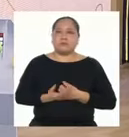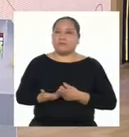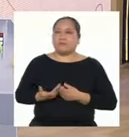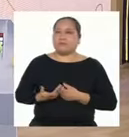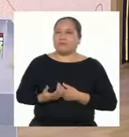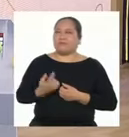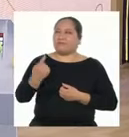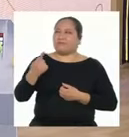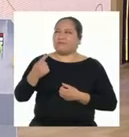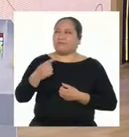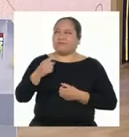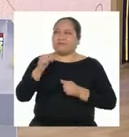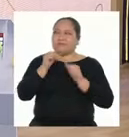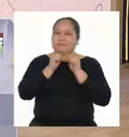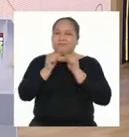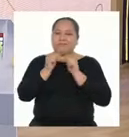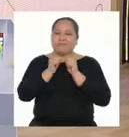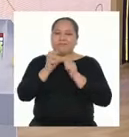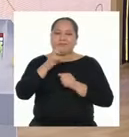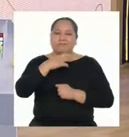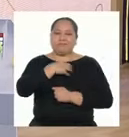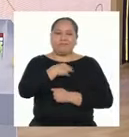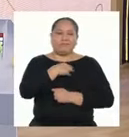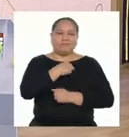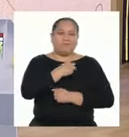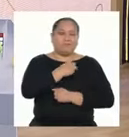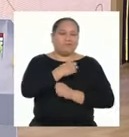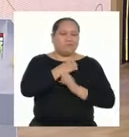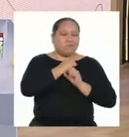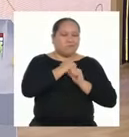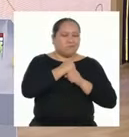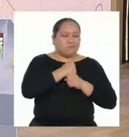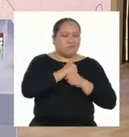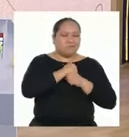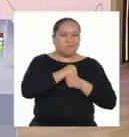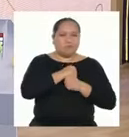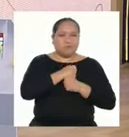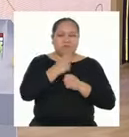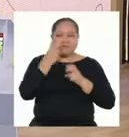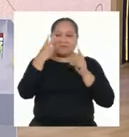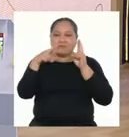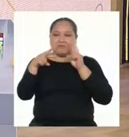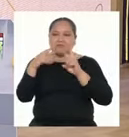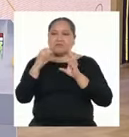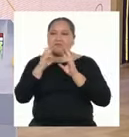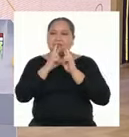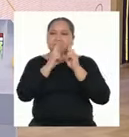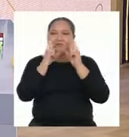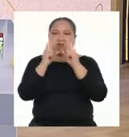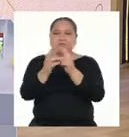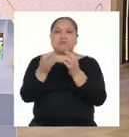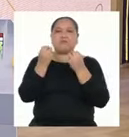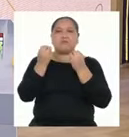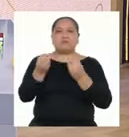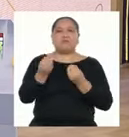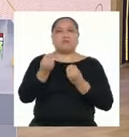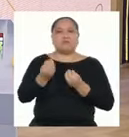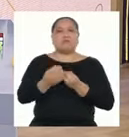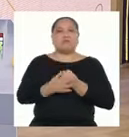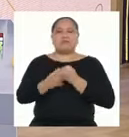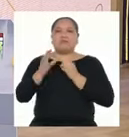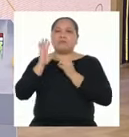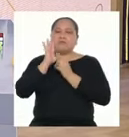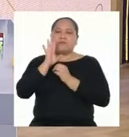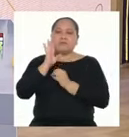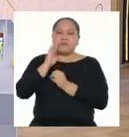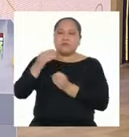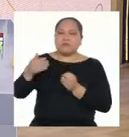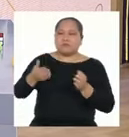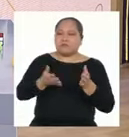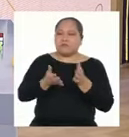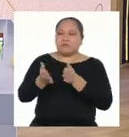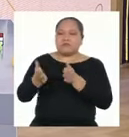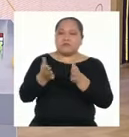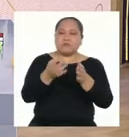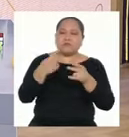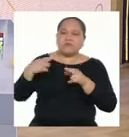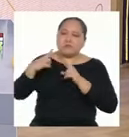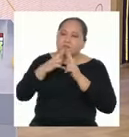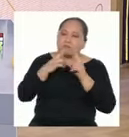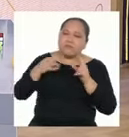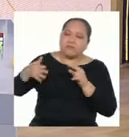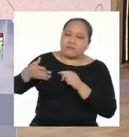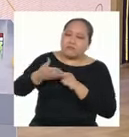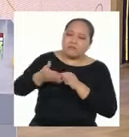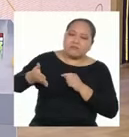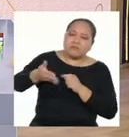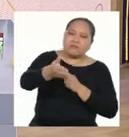¡Qué cifras tan penosas! Con razón, uno ve en algunos ríos cómo los residuos se trasladan por la corriente. Por eso,